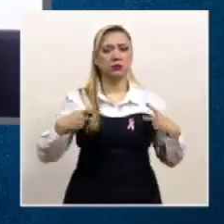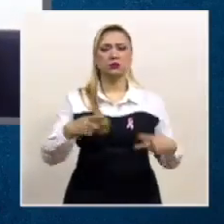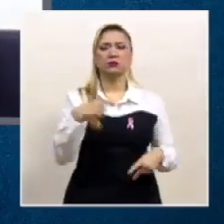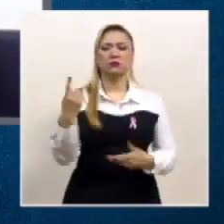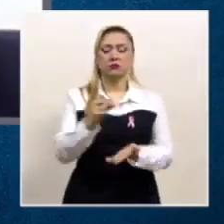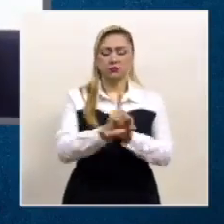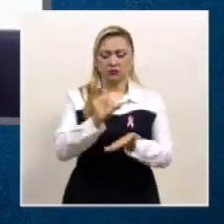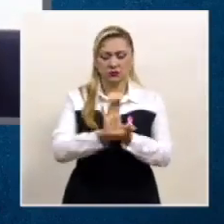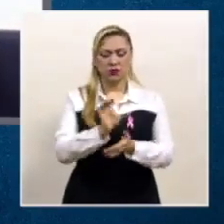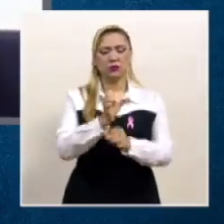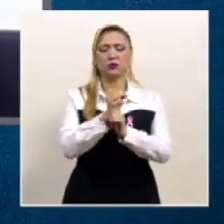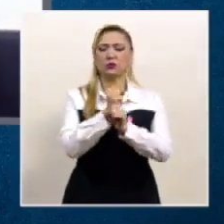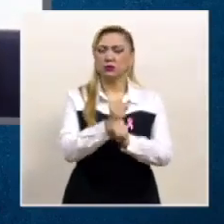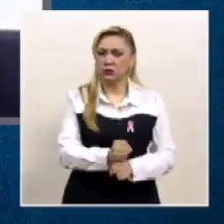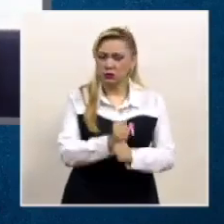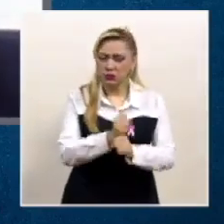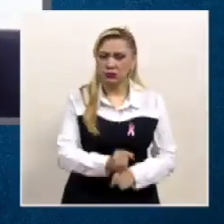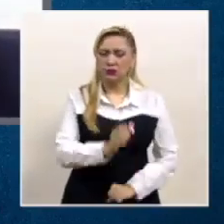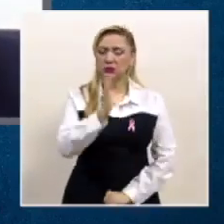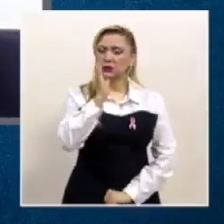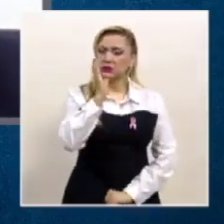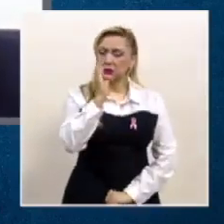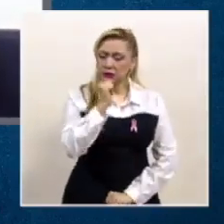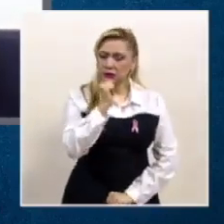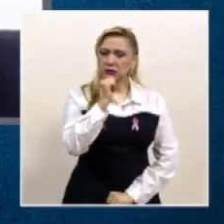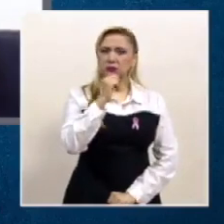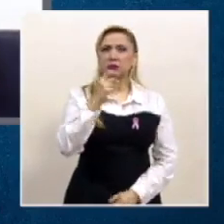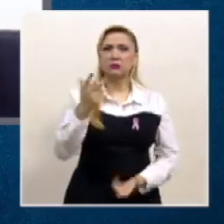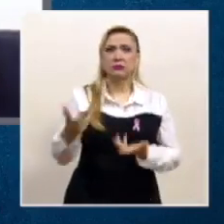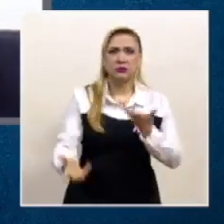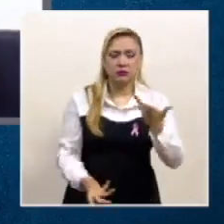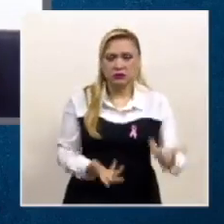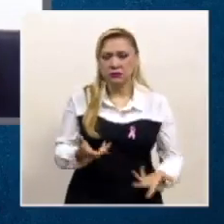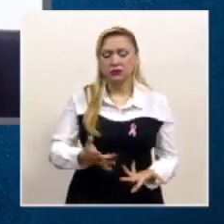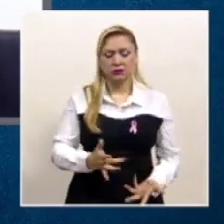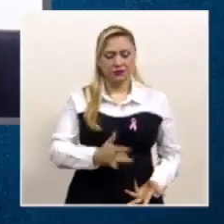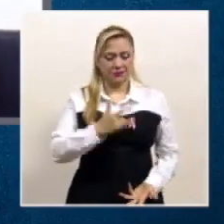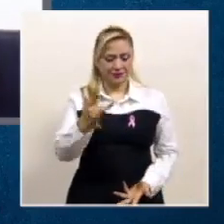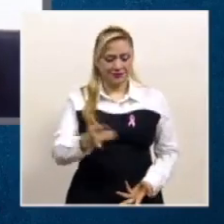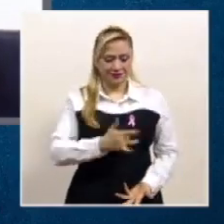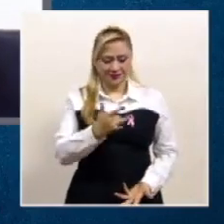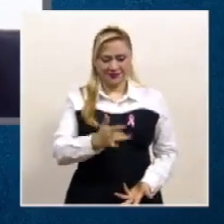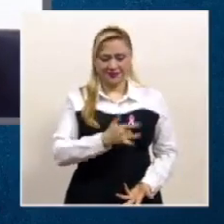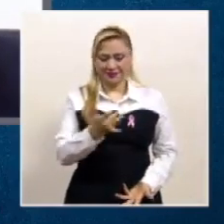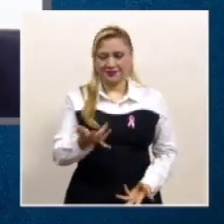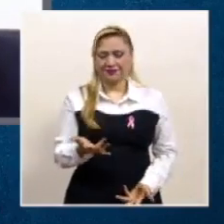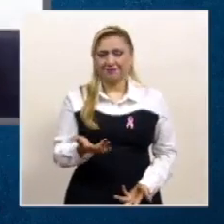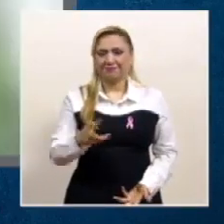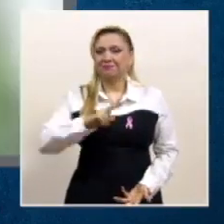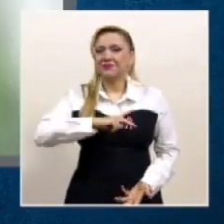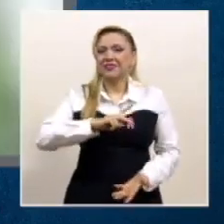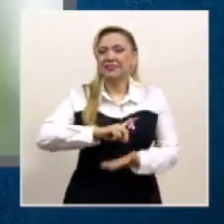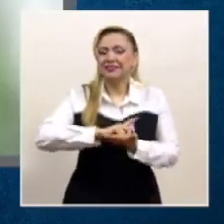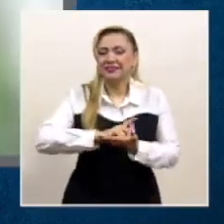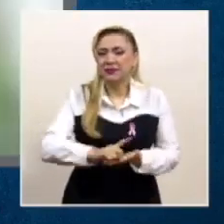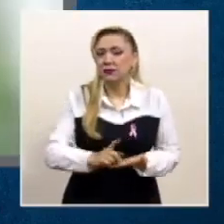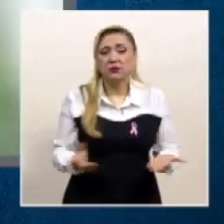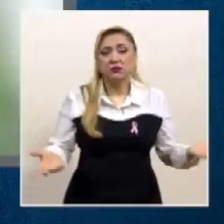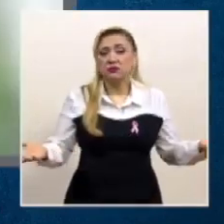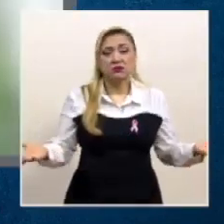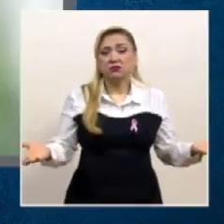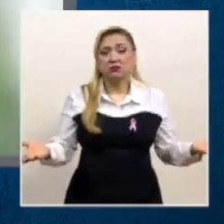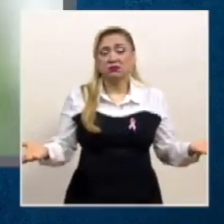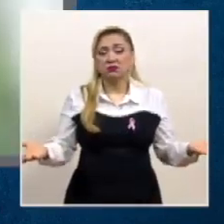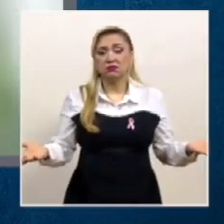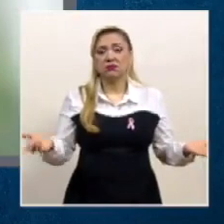nos ha impedido a nosotros y nosotras mismas el poder sentirnos propios de nuestros derechos. Y más